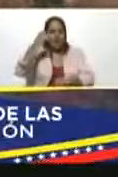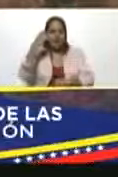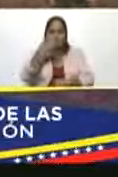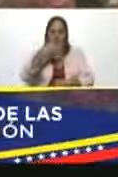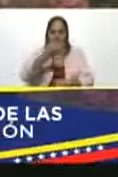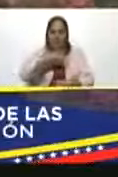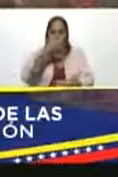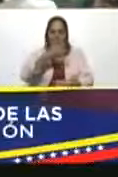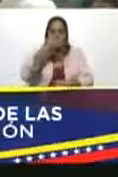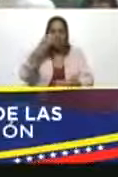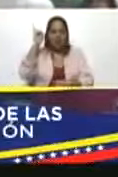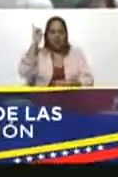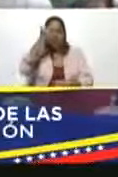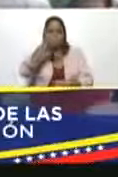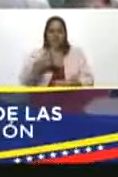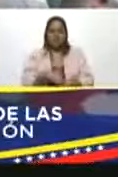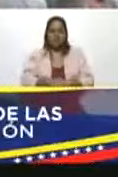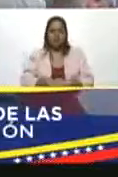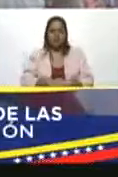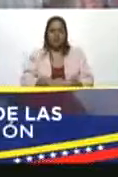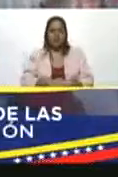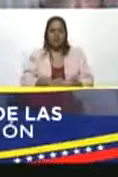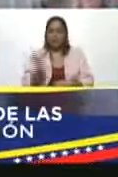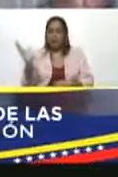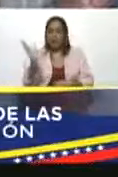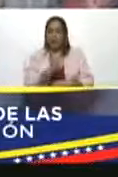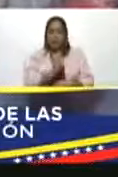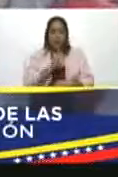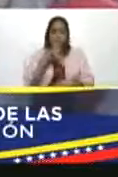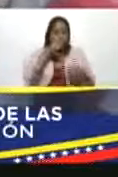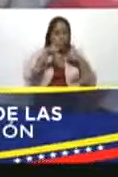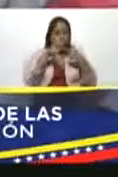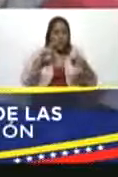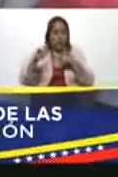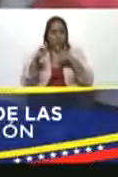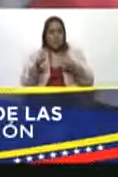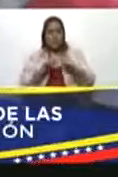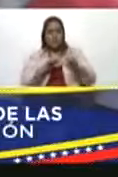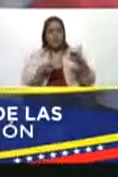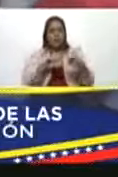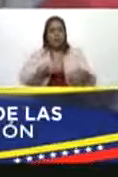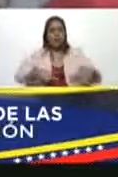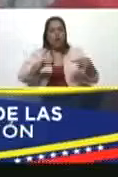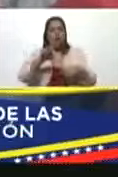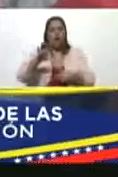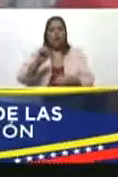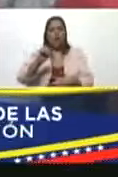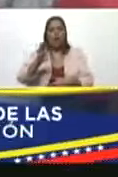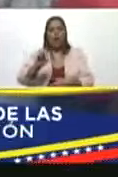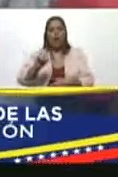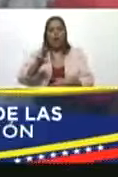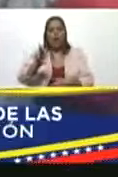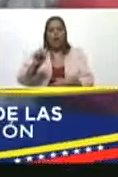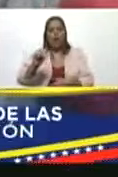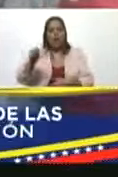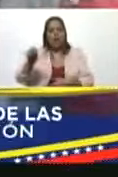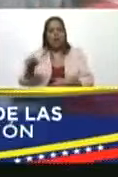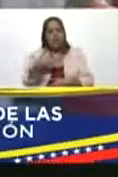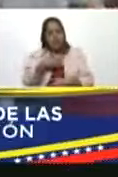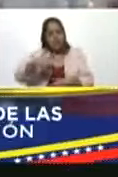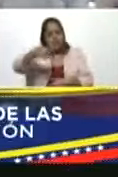tardes, Yaracuy. Venimos recorriendo desde Cocorote. Si quieren, se